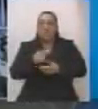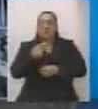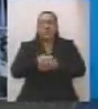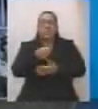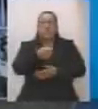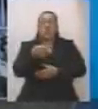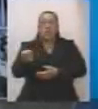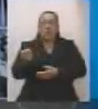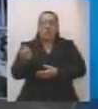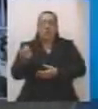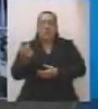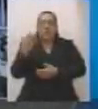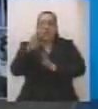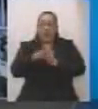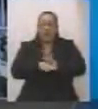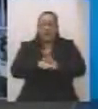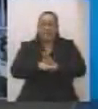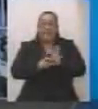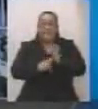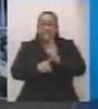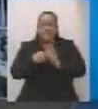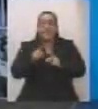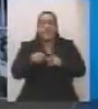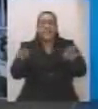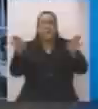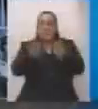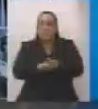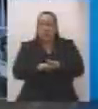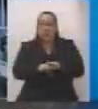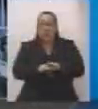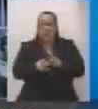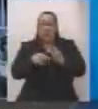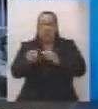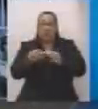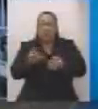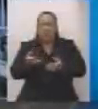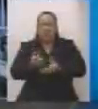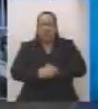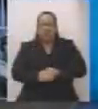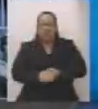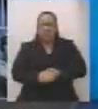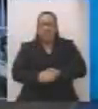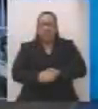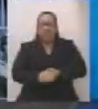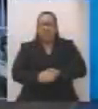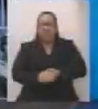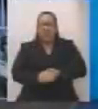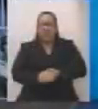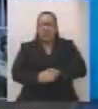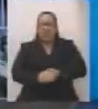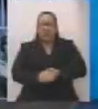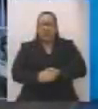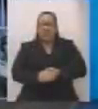salarios van a disminuir y se va a disminuir la desigualdad. O sea que lo que acabo de describir es el